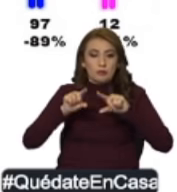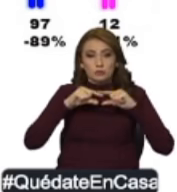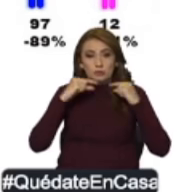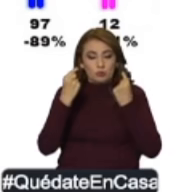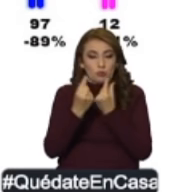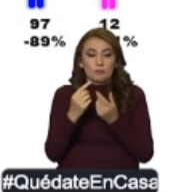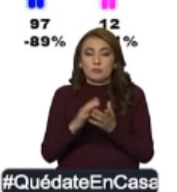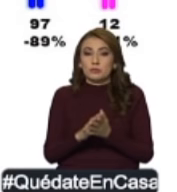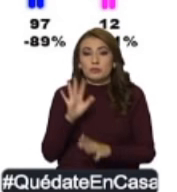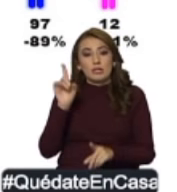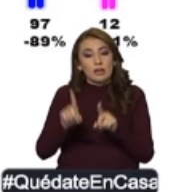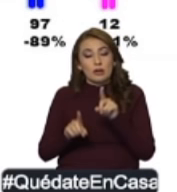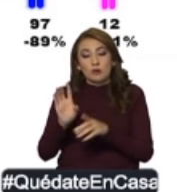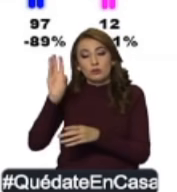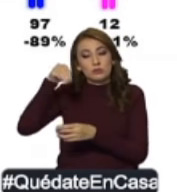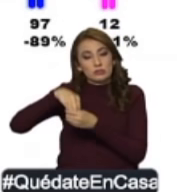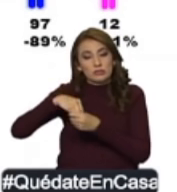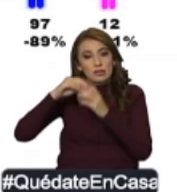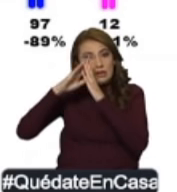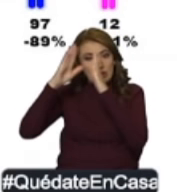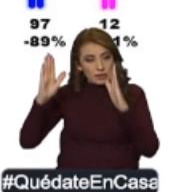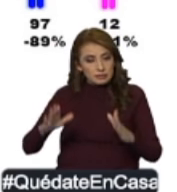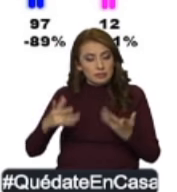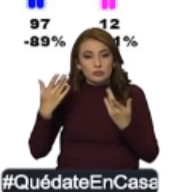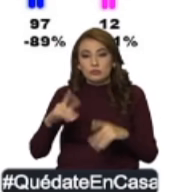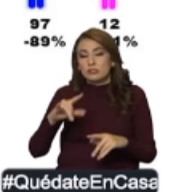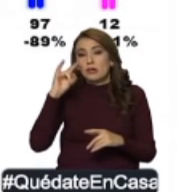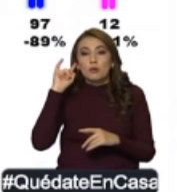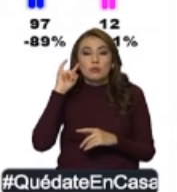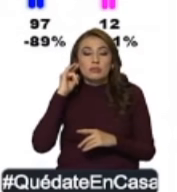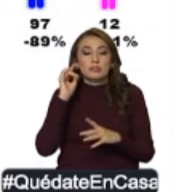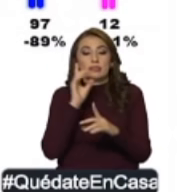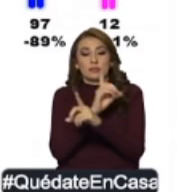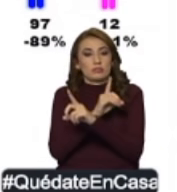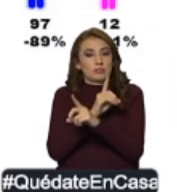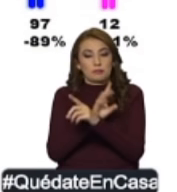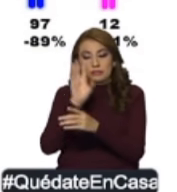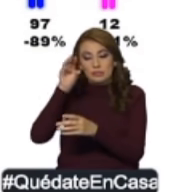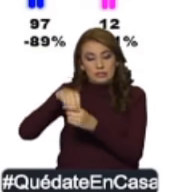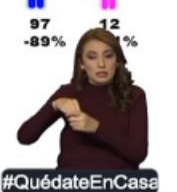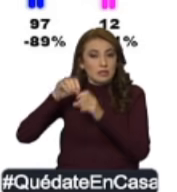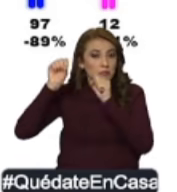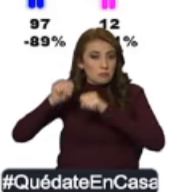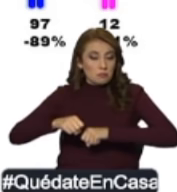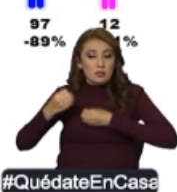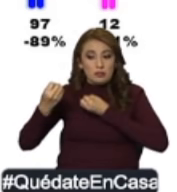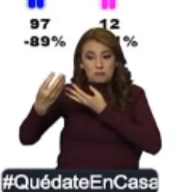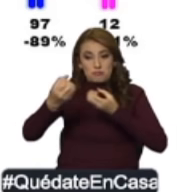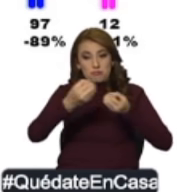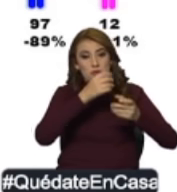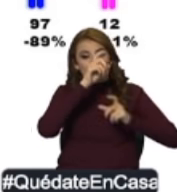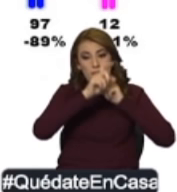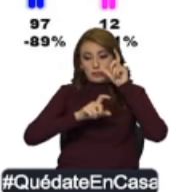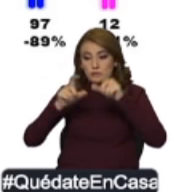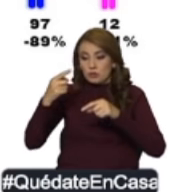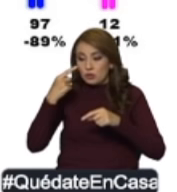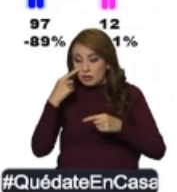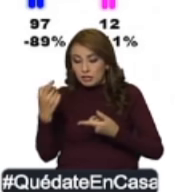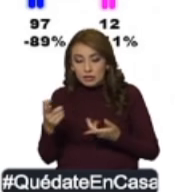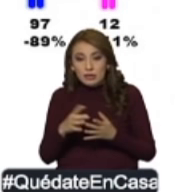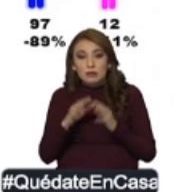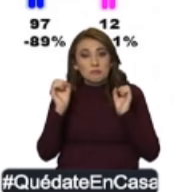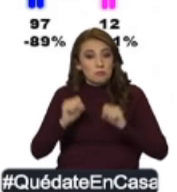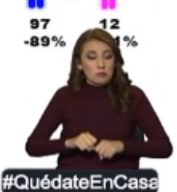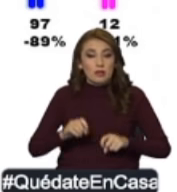vulnerables que en circunstancias en que hay mucha persona en situación de calle y que puede